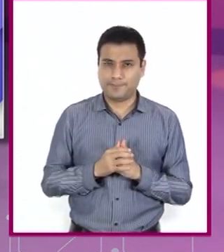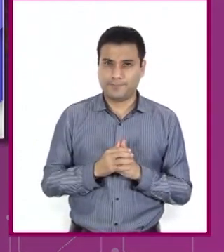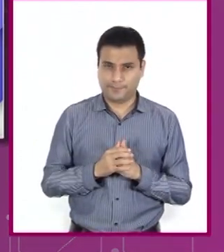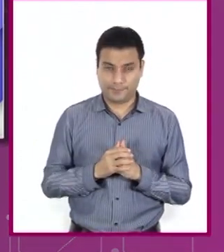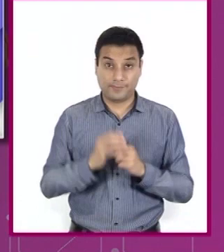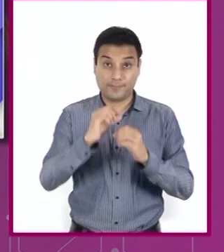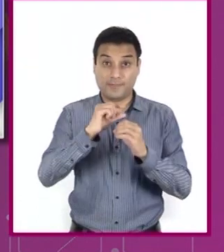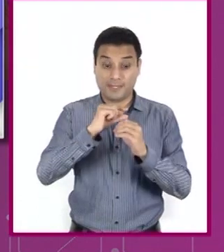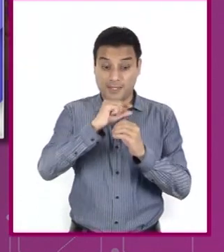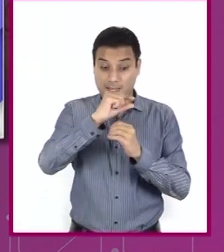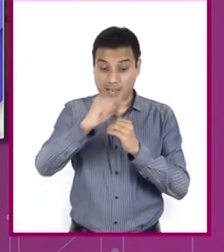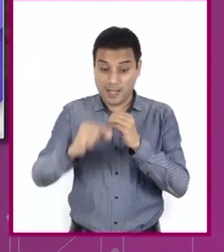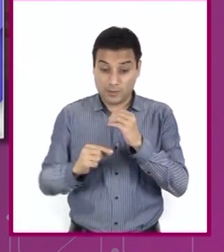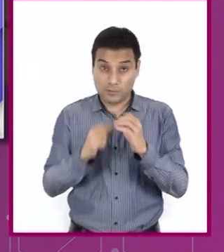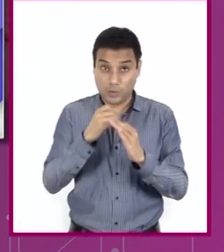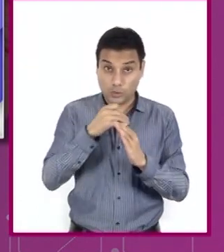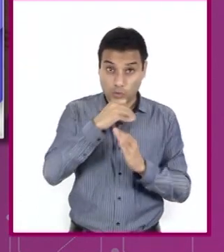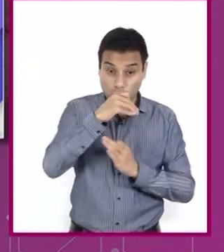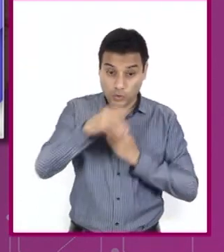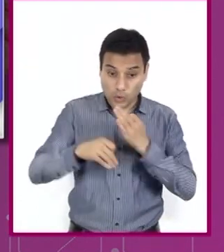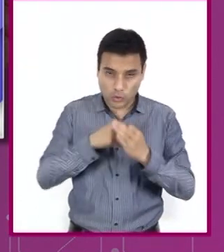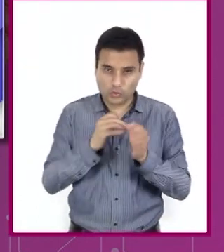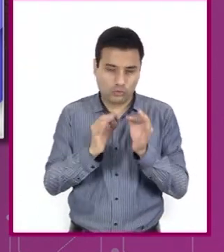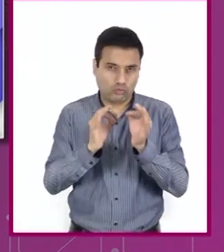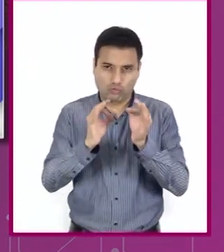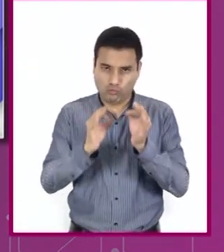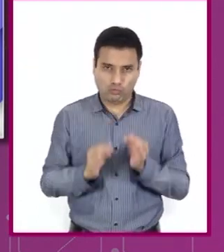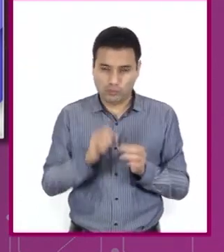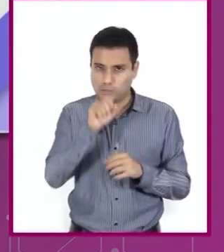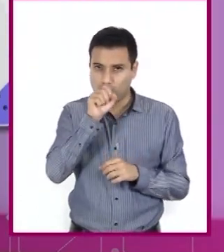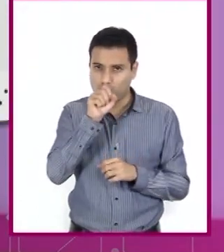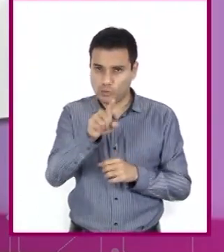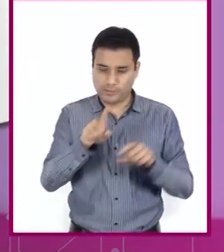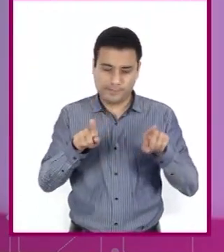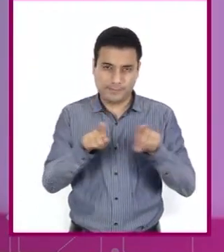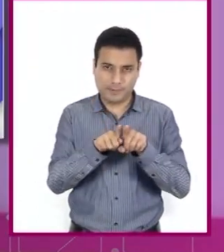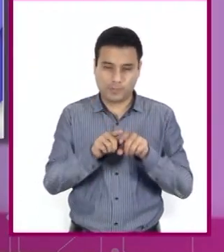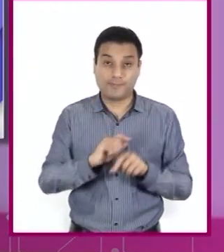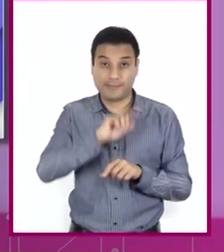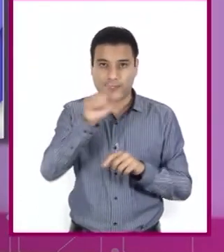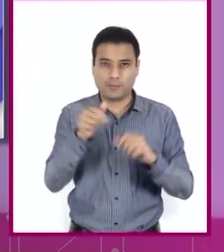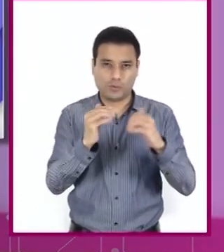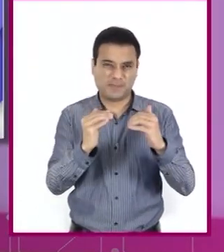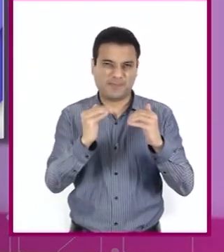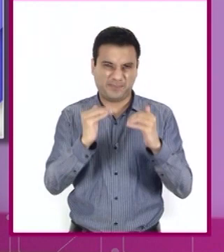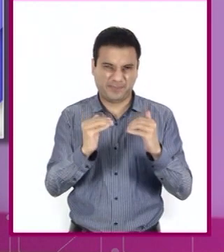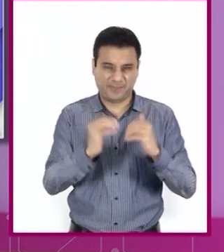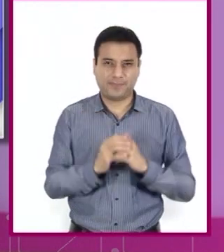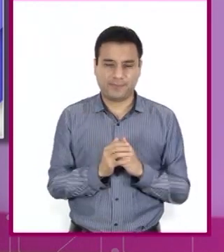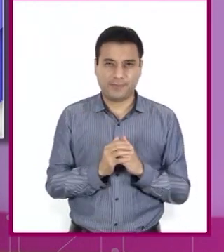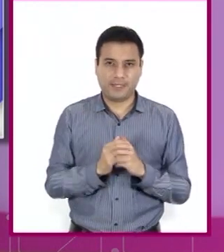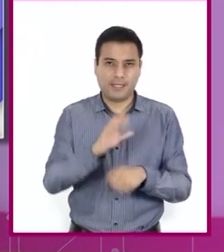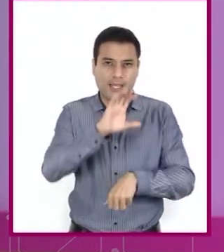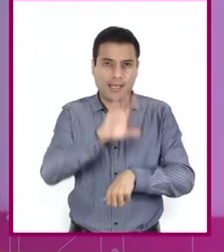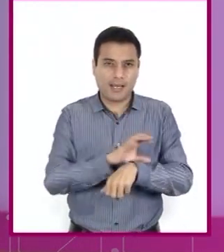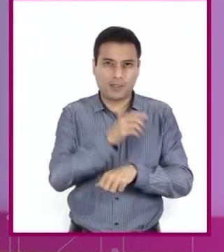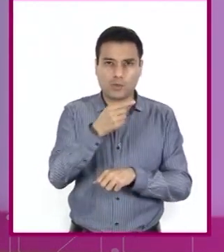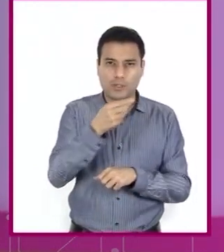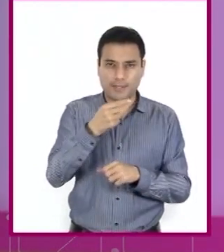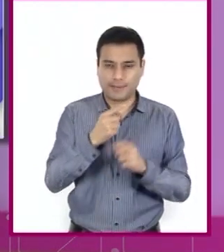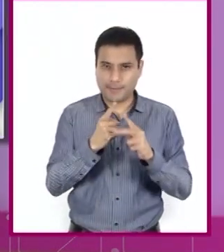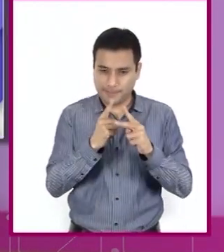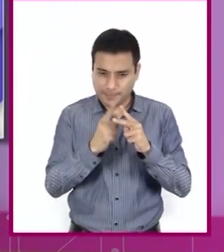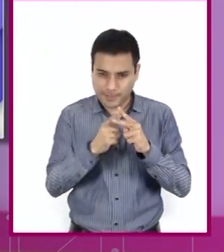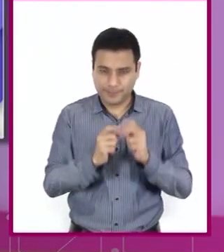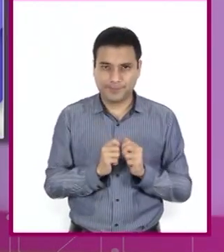átomos de cada elemento sea el mismo. Después, realizamos la diferencia de electronegatividades de acuerdo